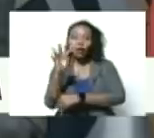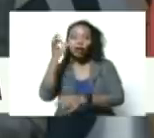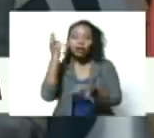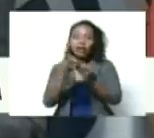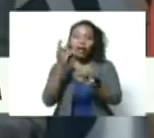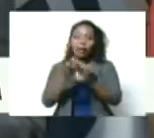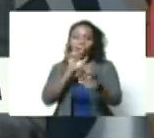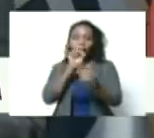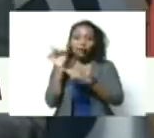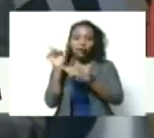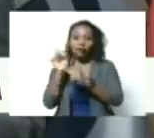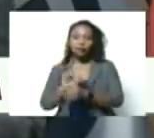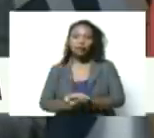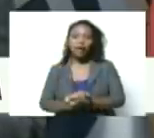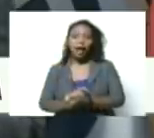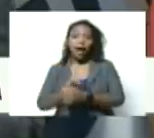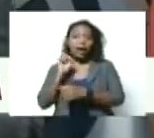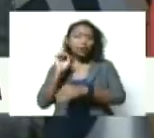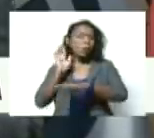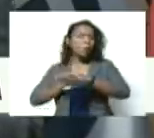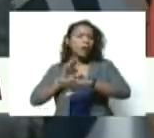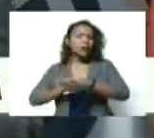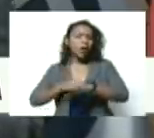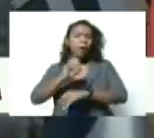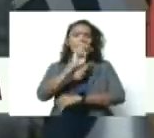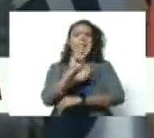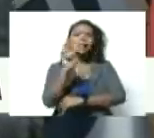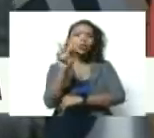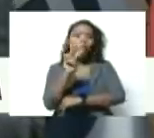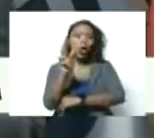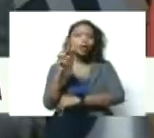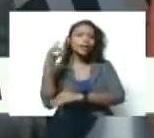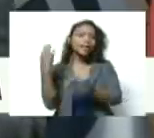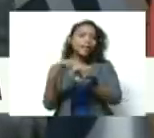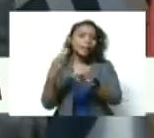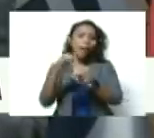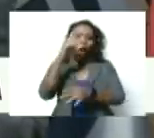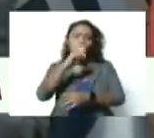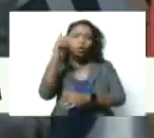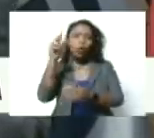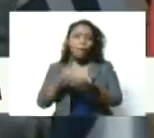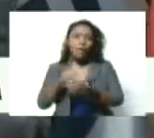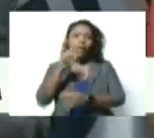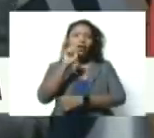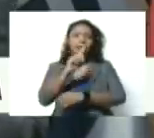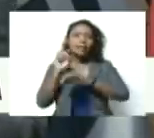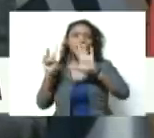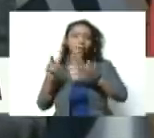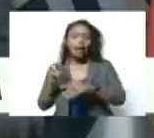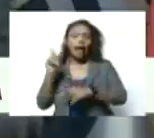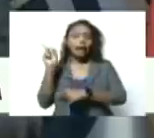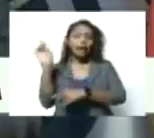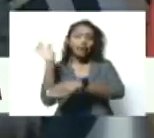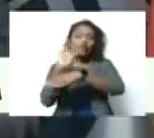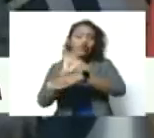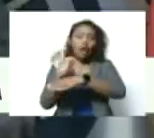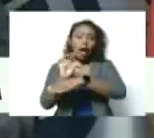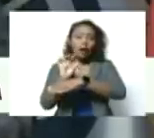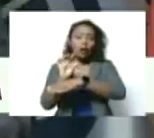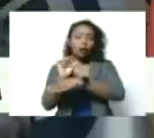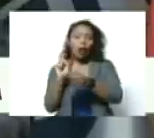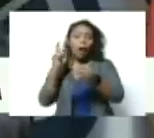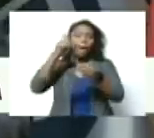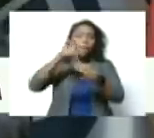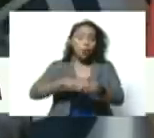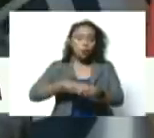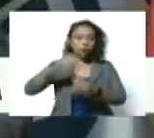septiembre. El hecho ocurrió el 22 de septiembre del año 2017, cuando funcionarios adscritos a